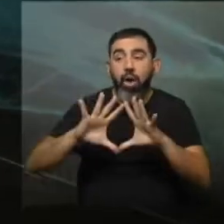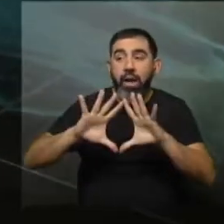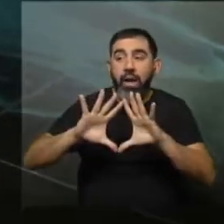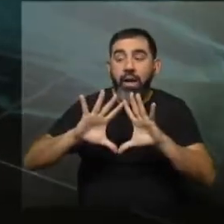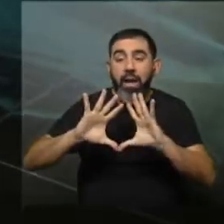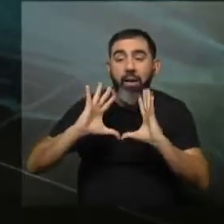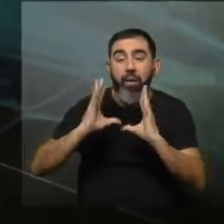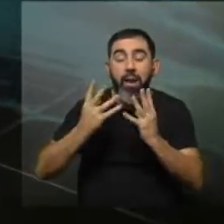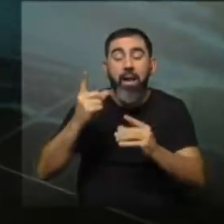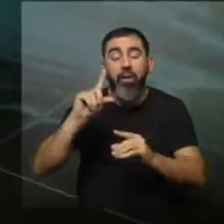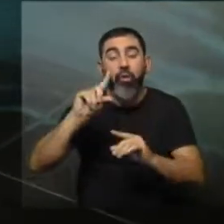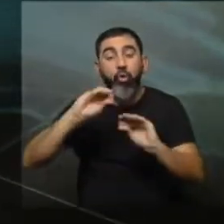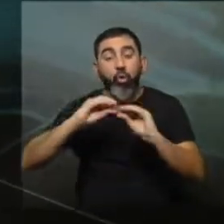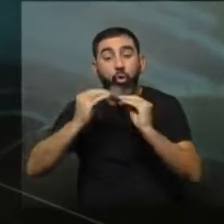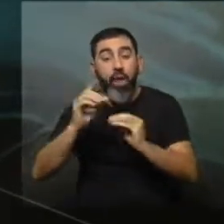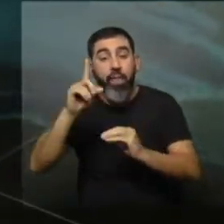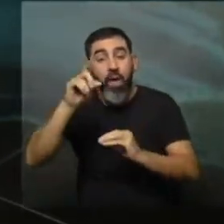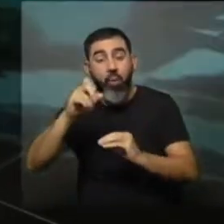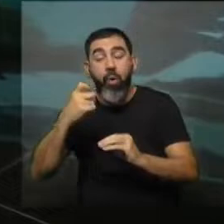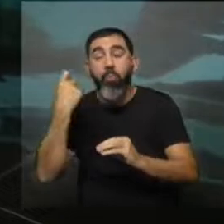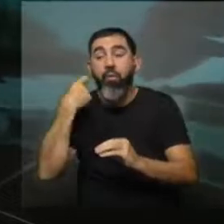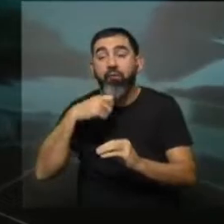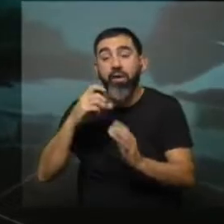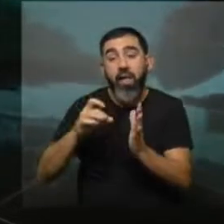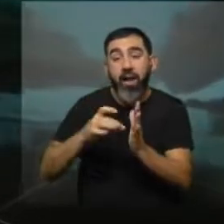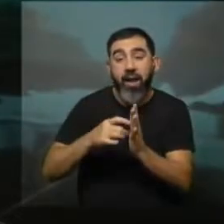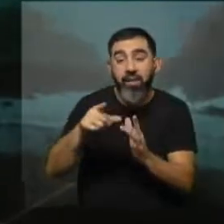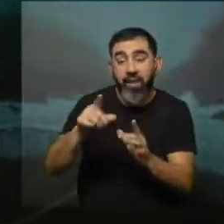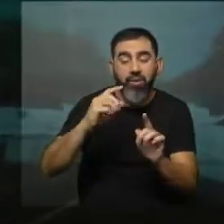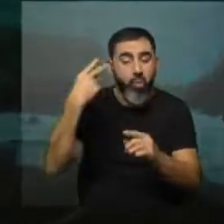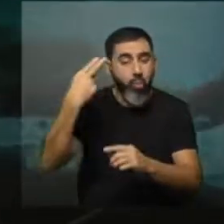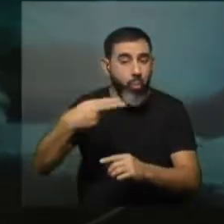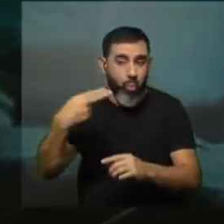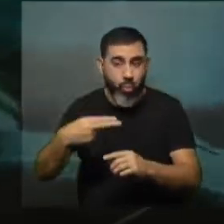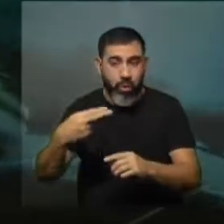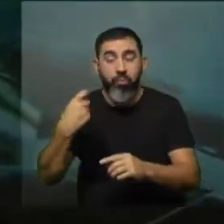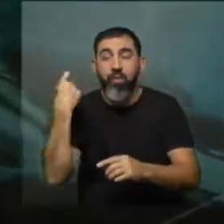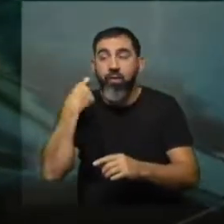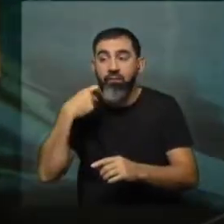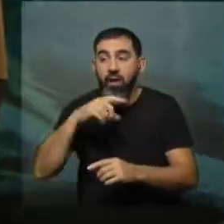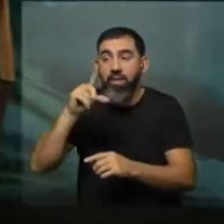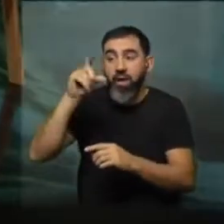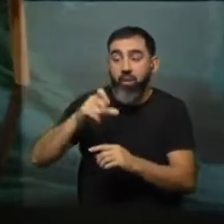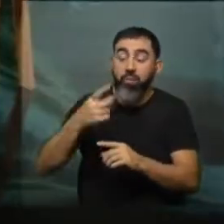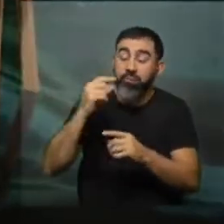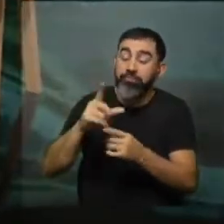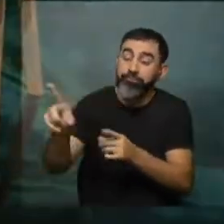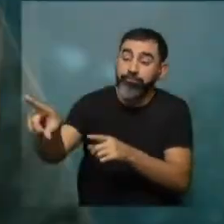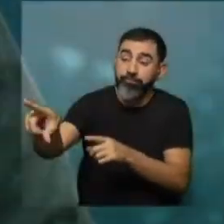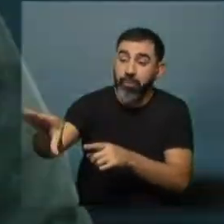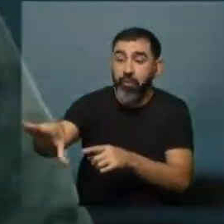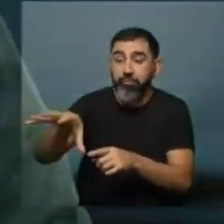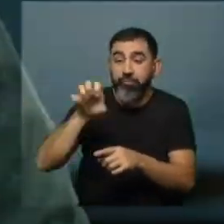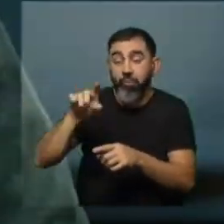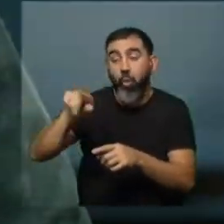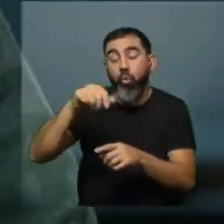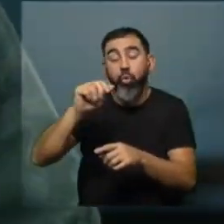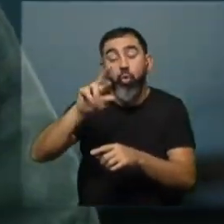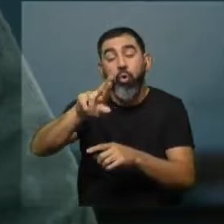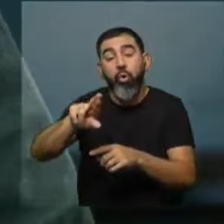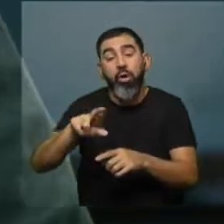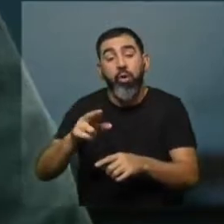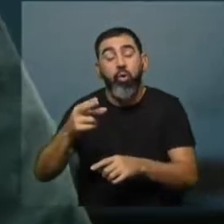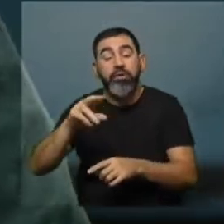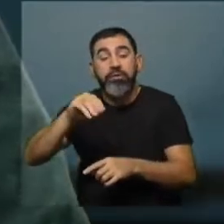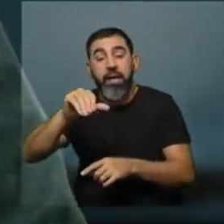provocada por falta de cantidad. Esa falta de cantidad provocó que deba usarse demasiado el trasvase